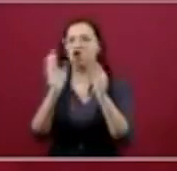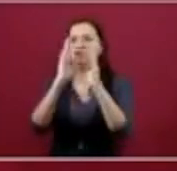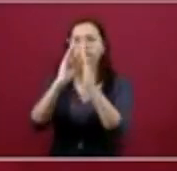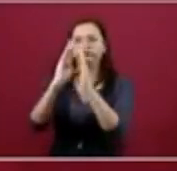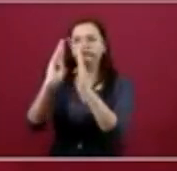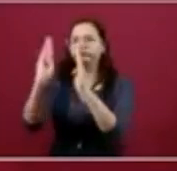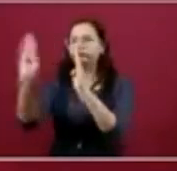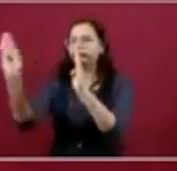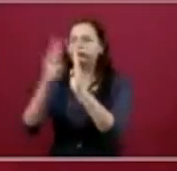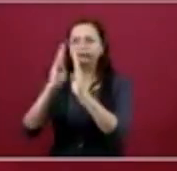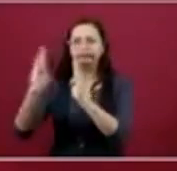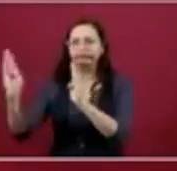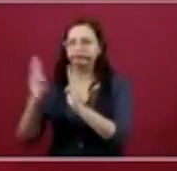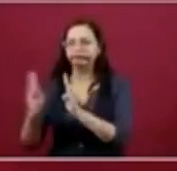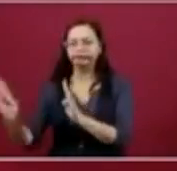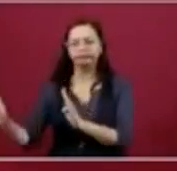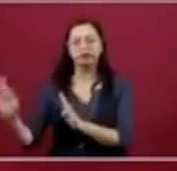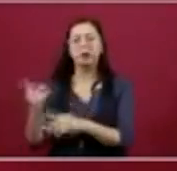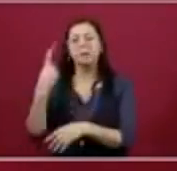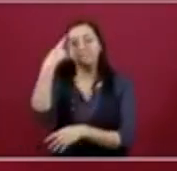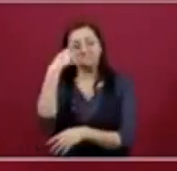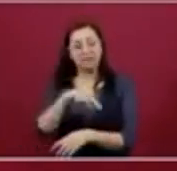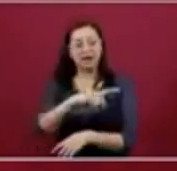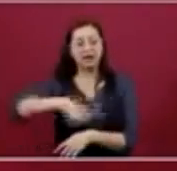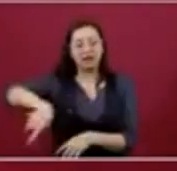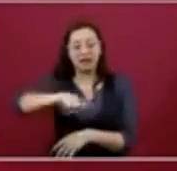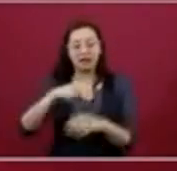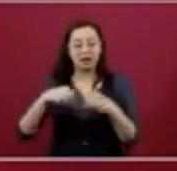los interesados puedan acceder